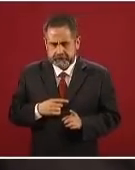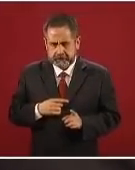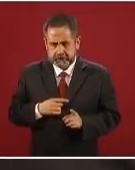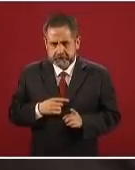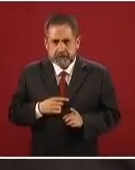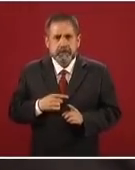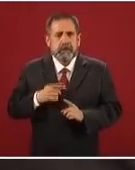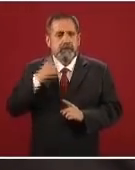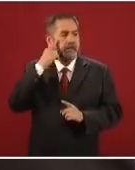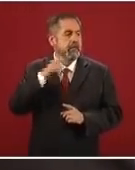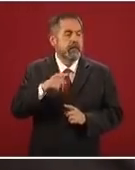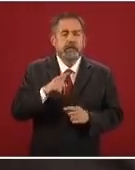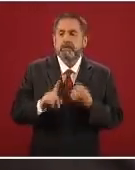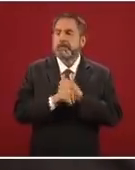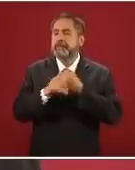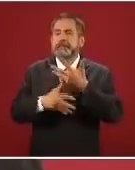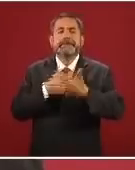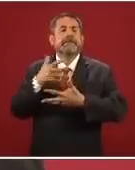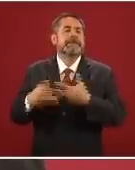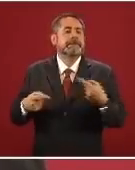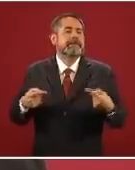generar conflictos.